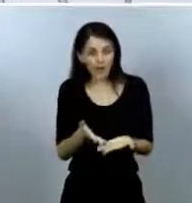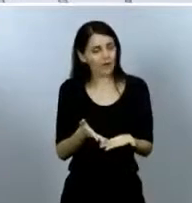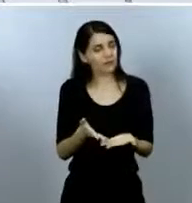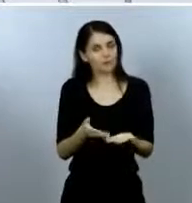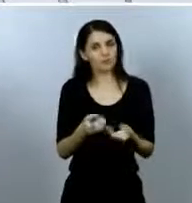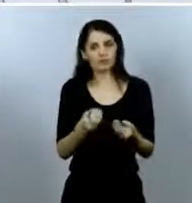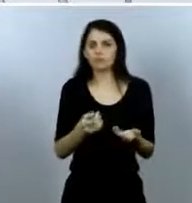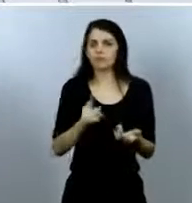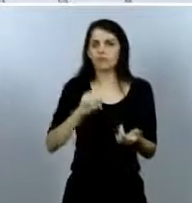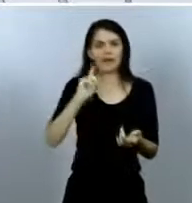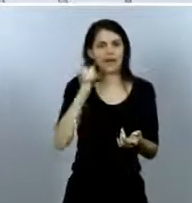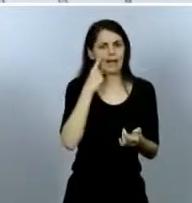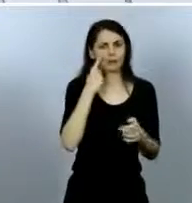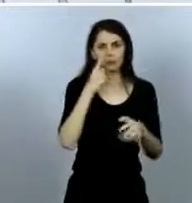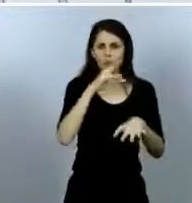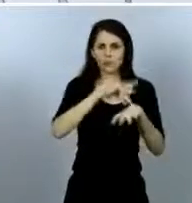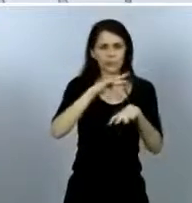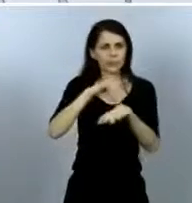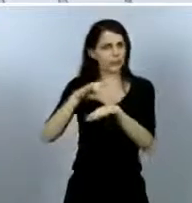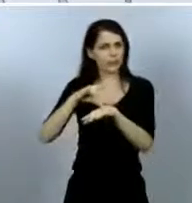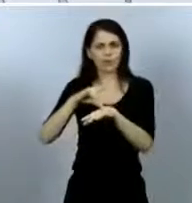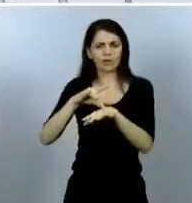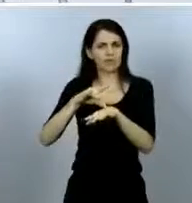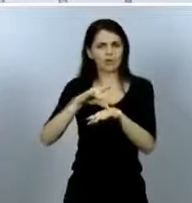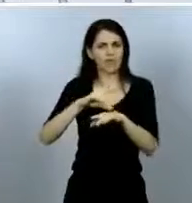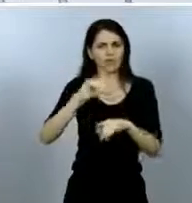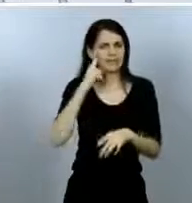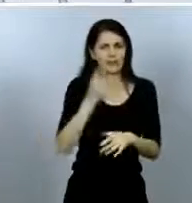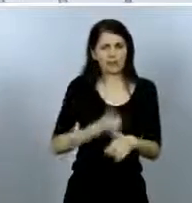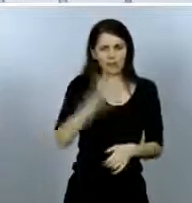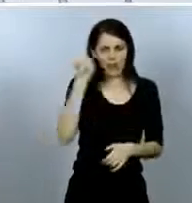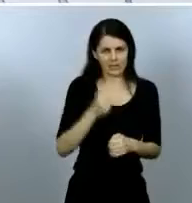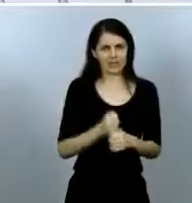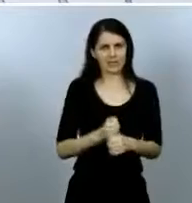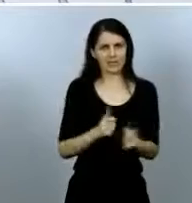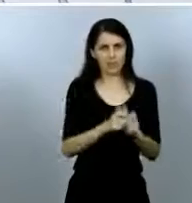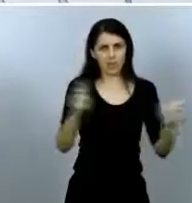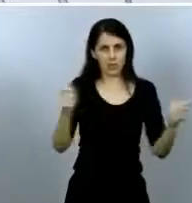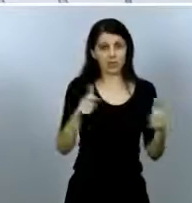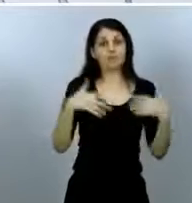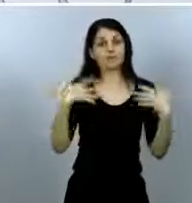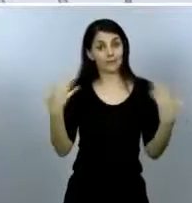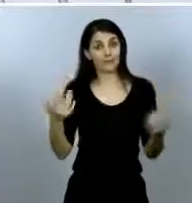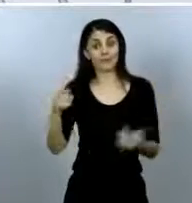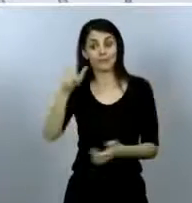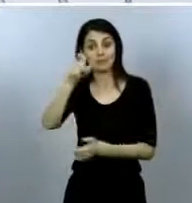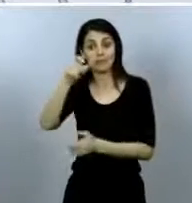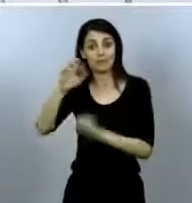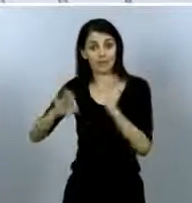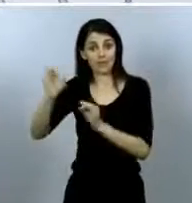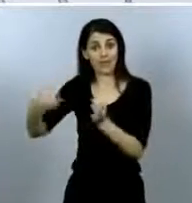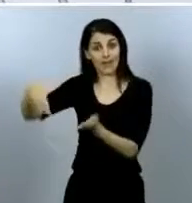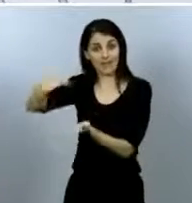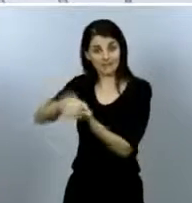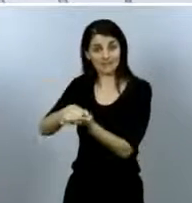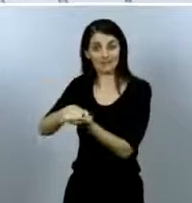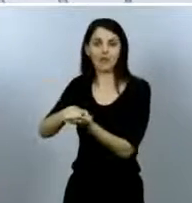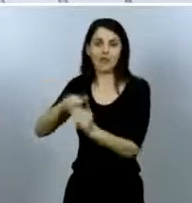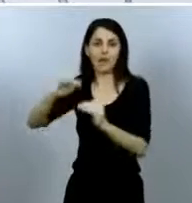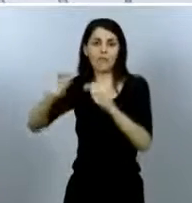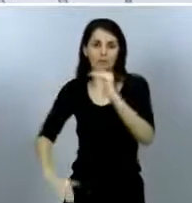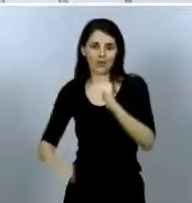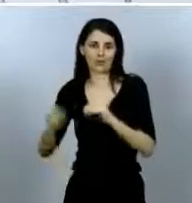más casos leves de los que se detectaban previamente y por lo tanto la alteridad bajará es una explicación porque creo que